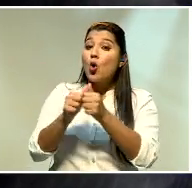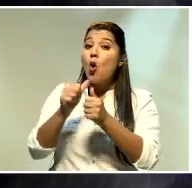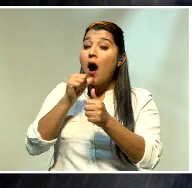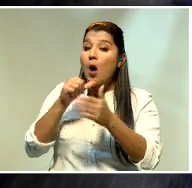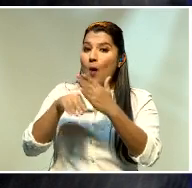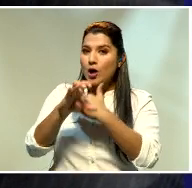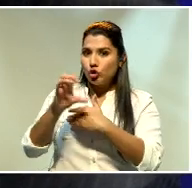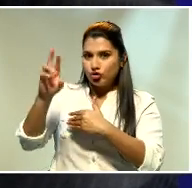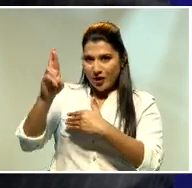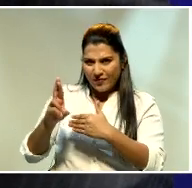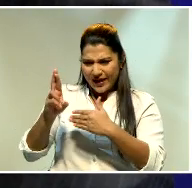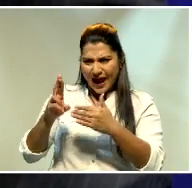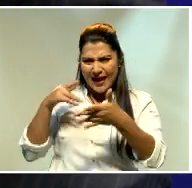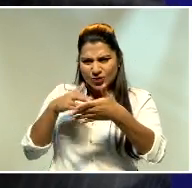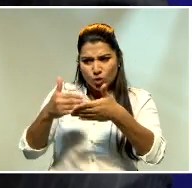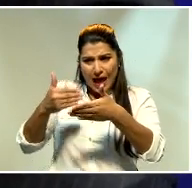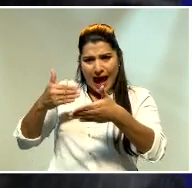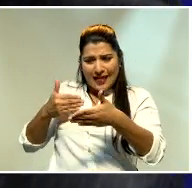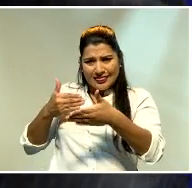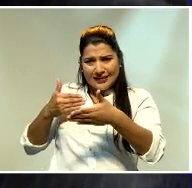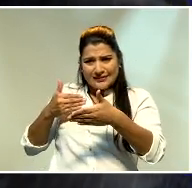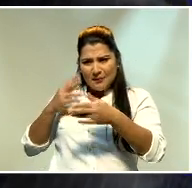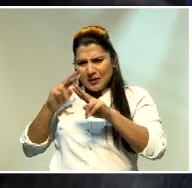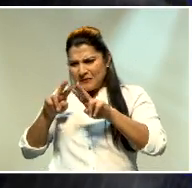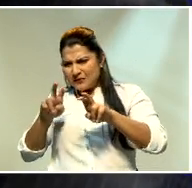la prefactibilidad se hizo en la década de los 80.